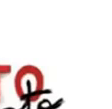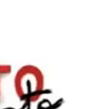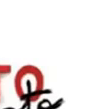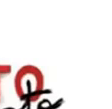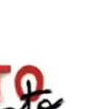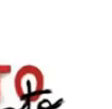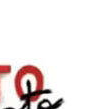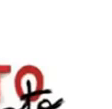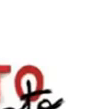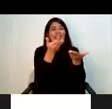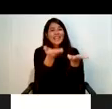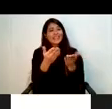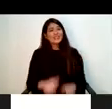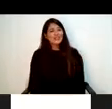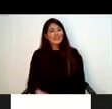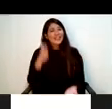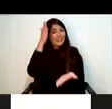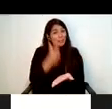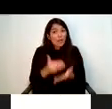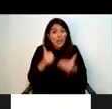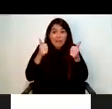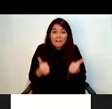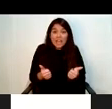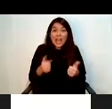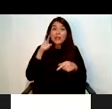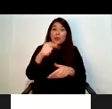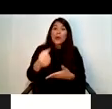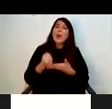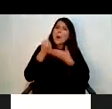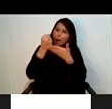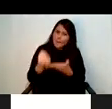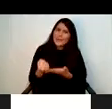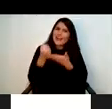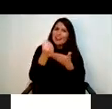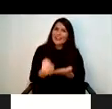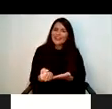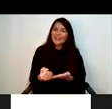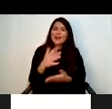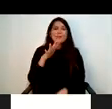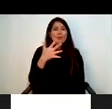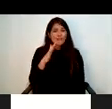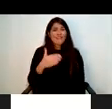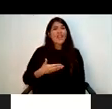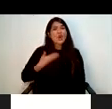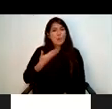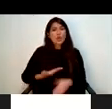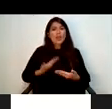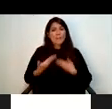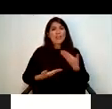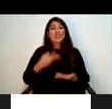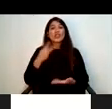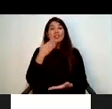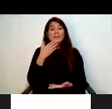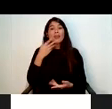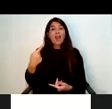lindo, que eres bien portado, que eres cooperador, lo más probable es que el comportamiento también se vea